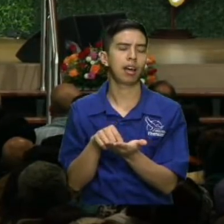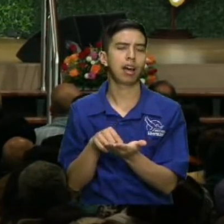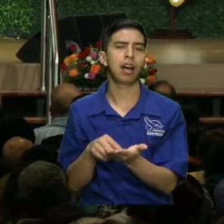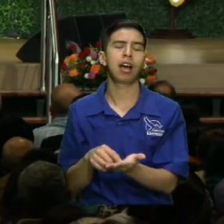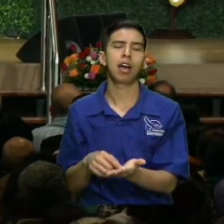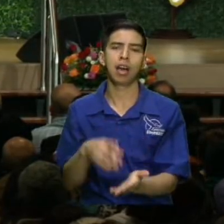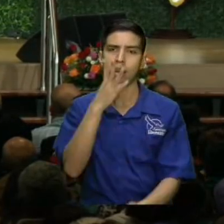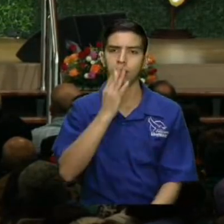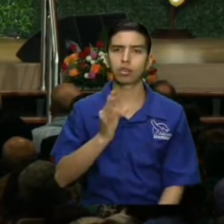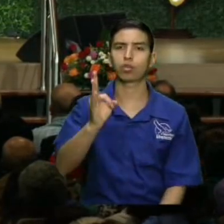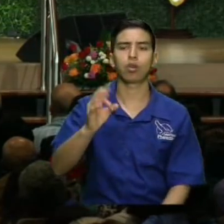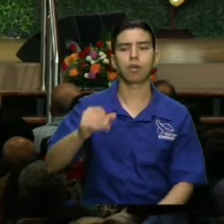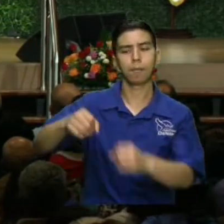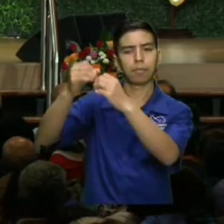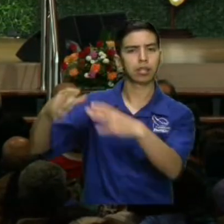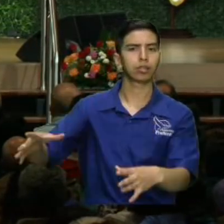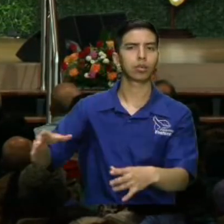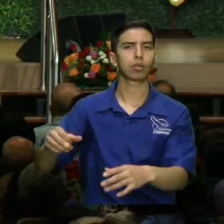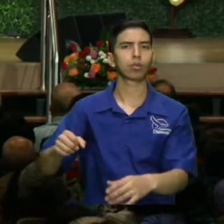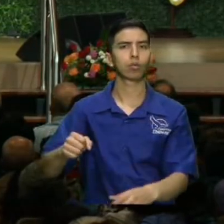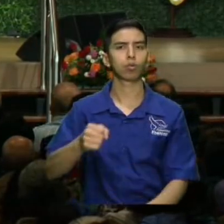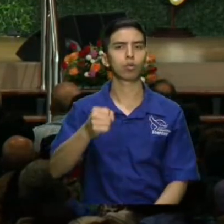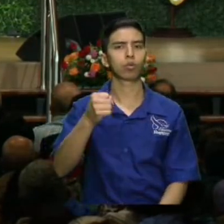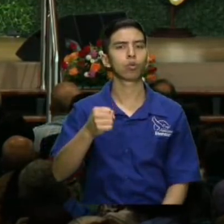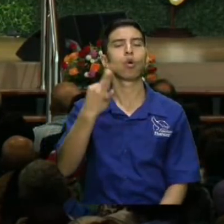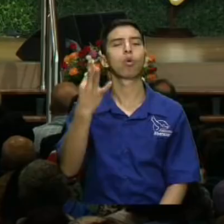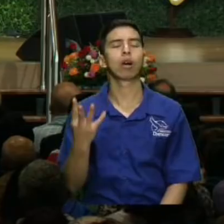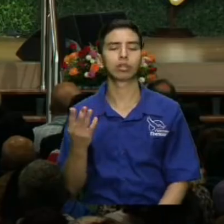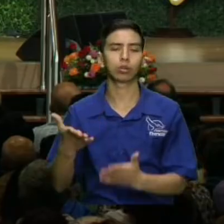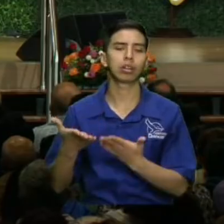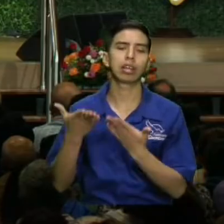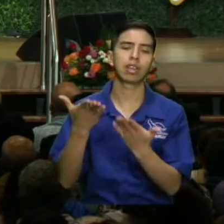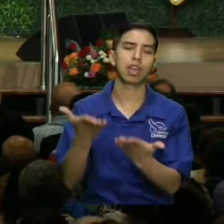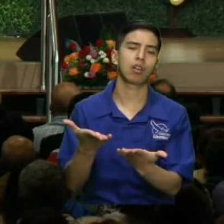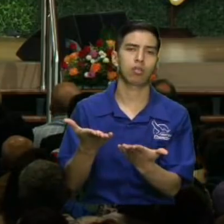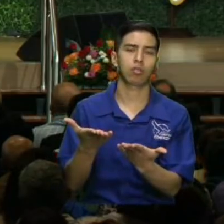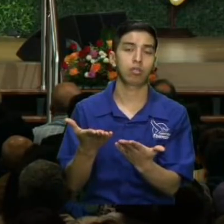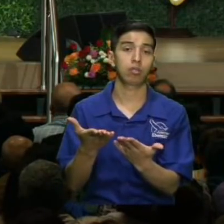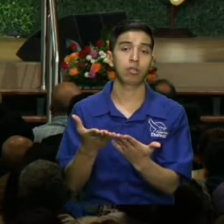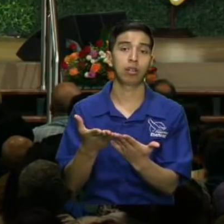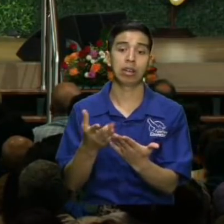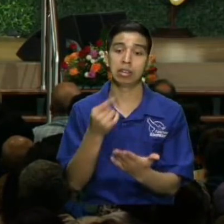Le dieron el doble. Si cuando regresó el padre le dijo, todo lo mío es tuyo.